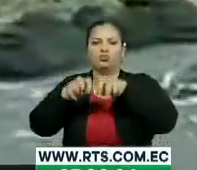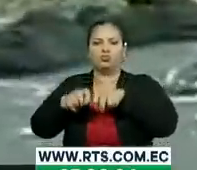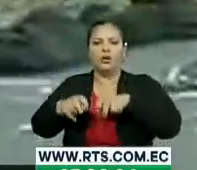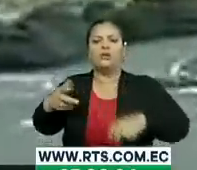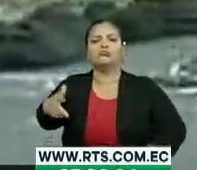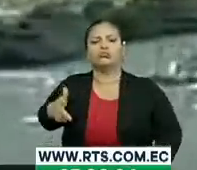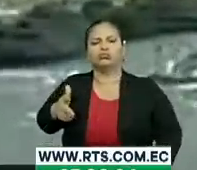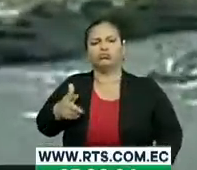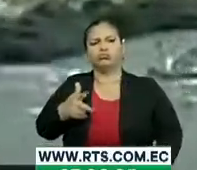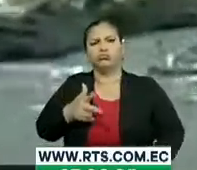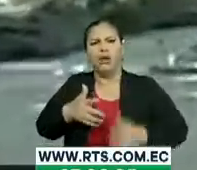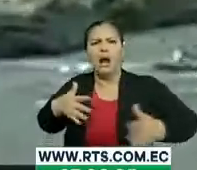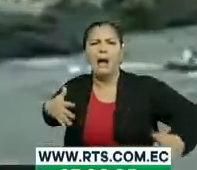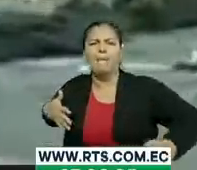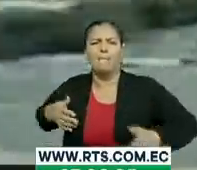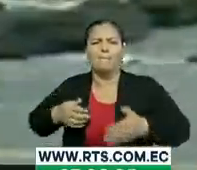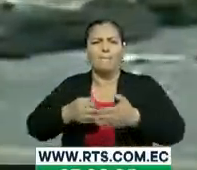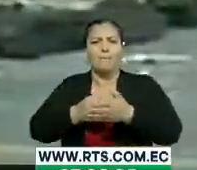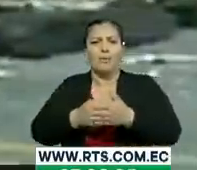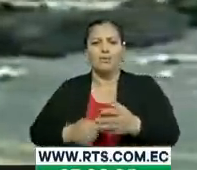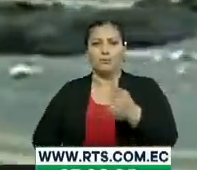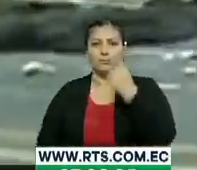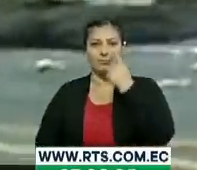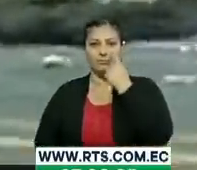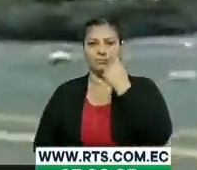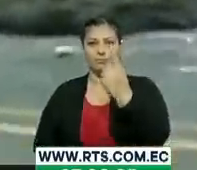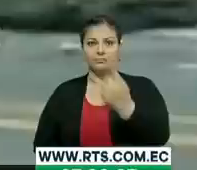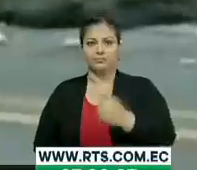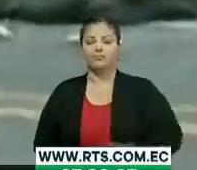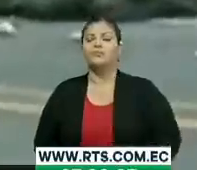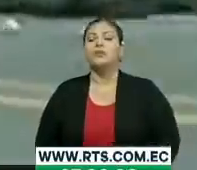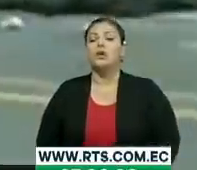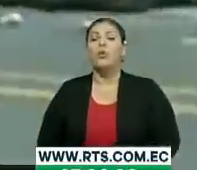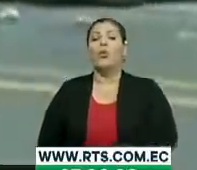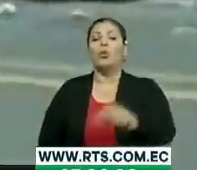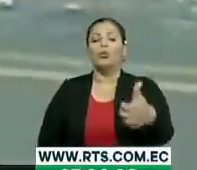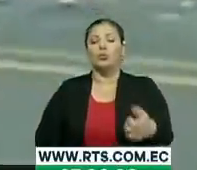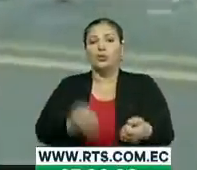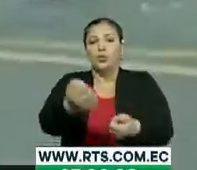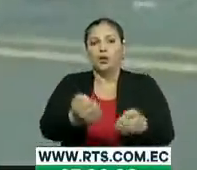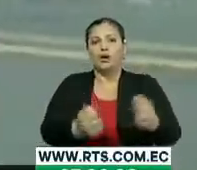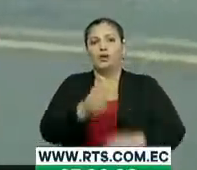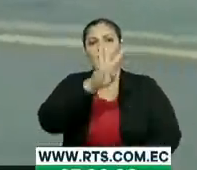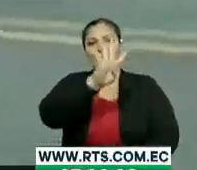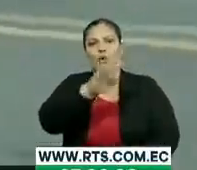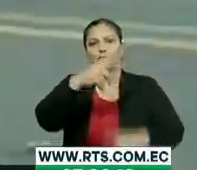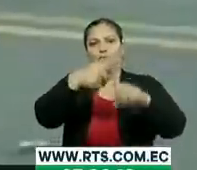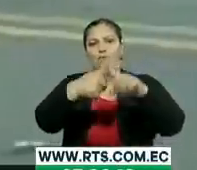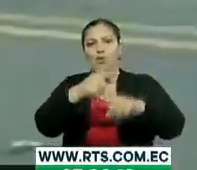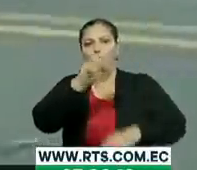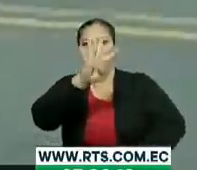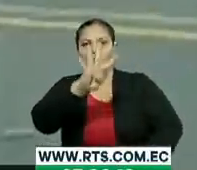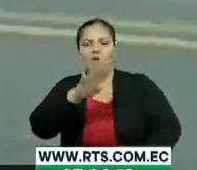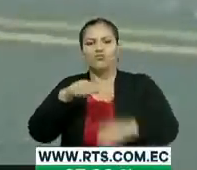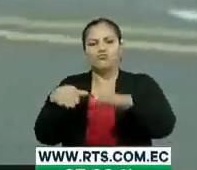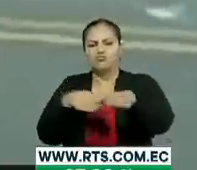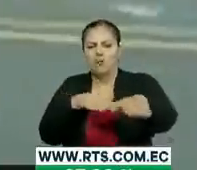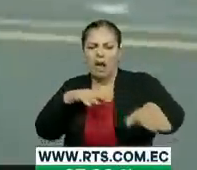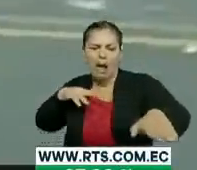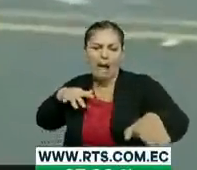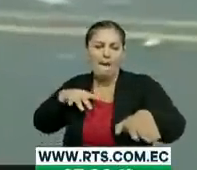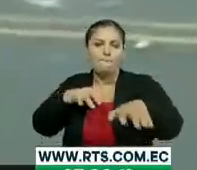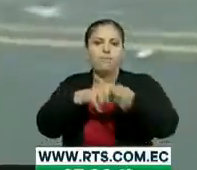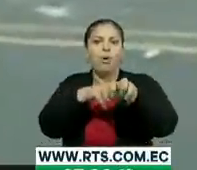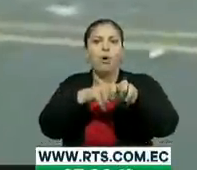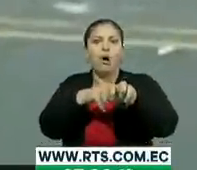que en primera instancia se chocó con un vehículo tipo 4x4, donde hay dos niños fallecidos y un adulto herido.